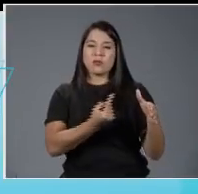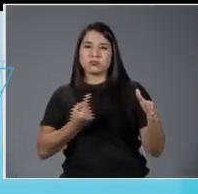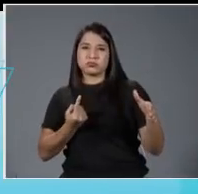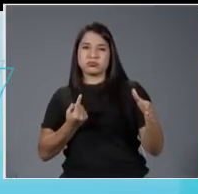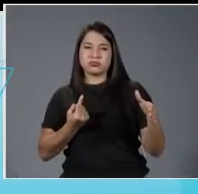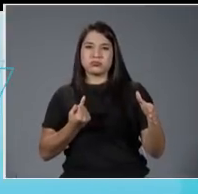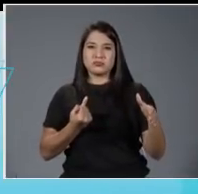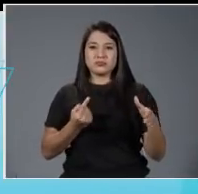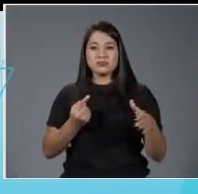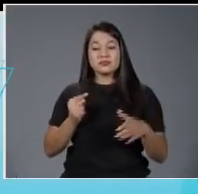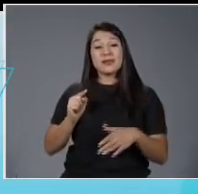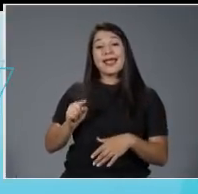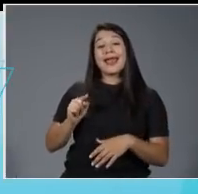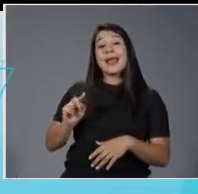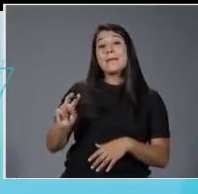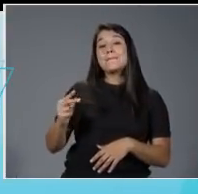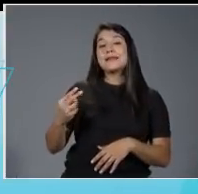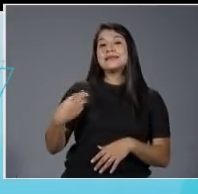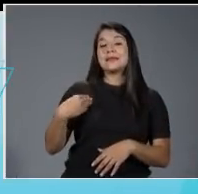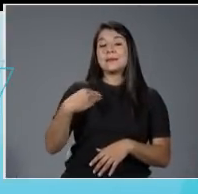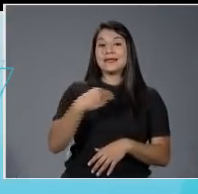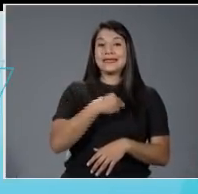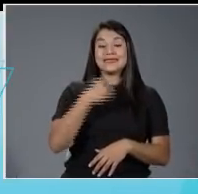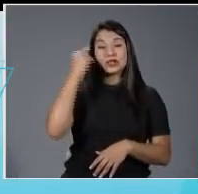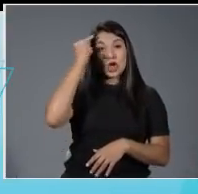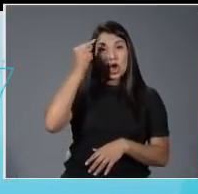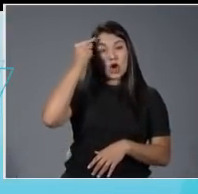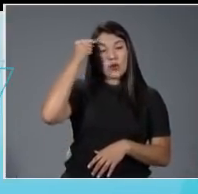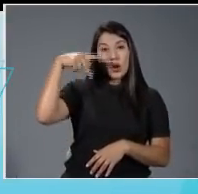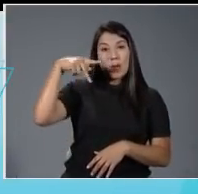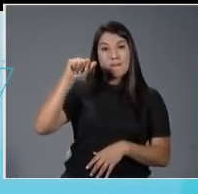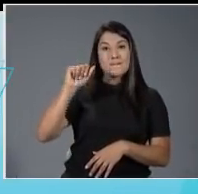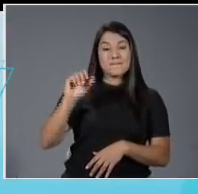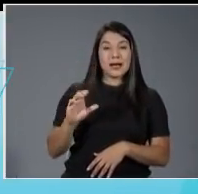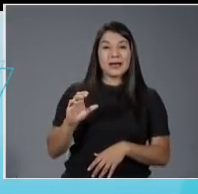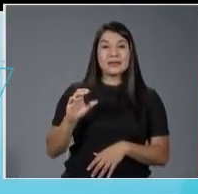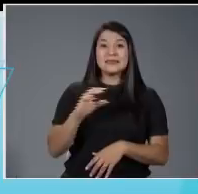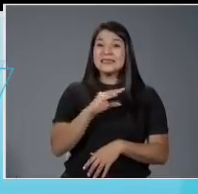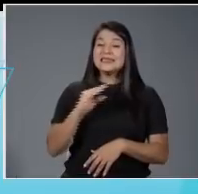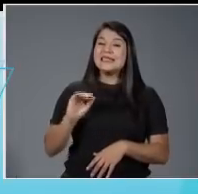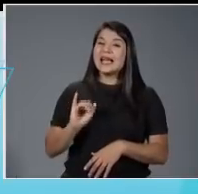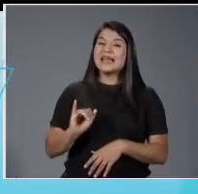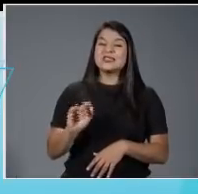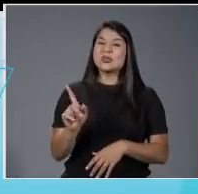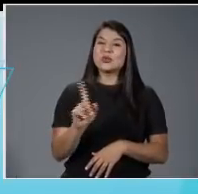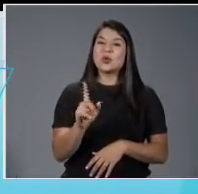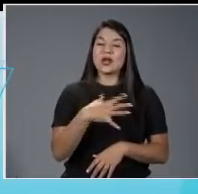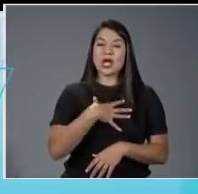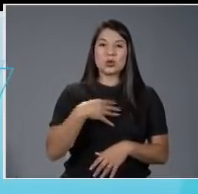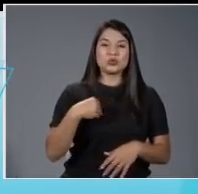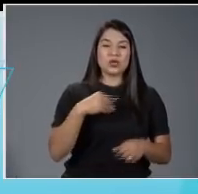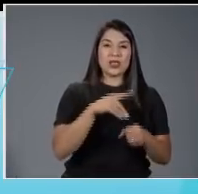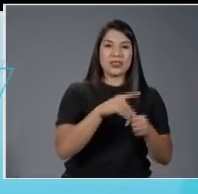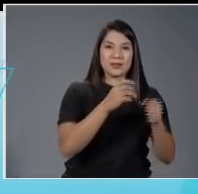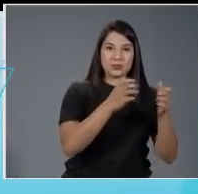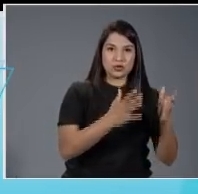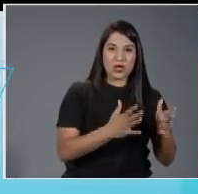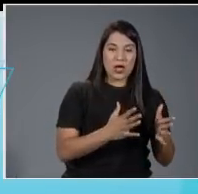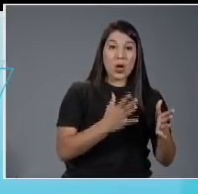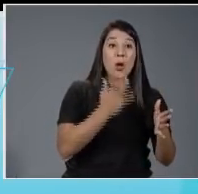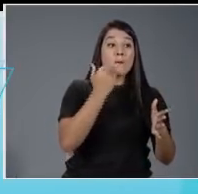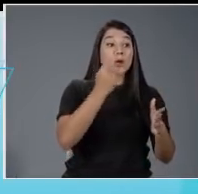un viceministro del gobierno saliente el que se encargaba, y eso no le gustaba a los diputados y a las diputadas, porque